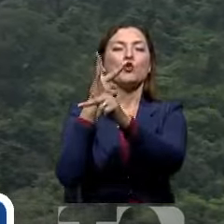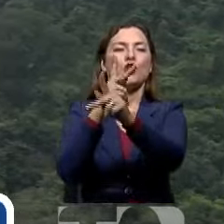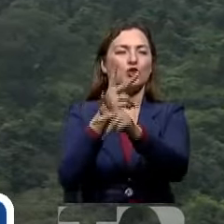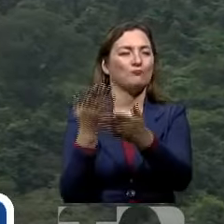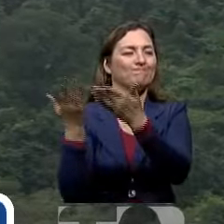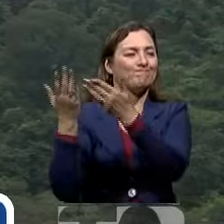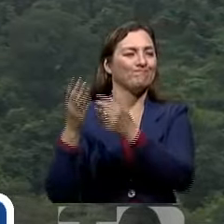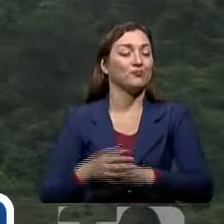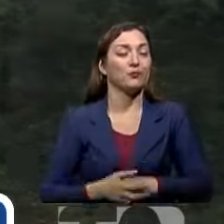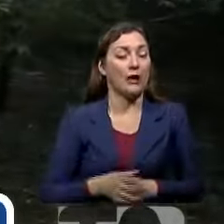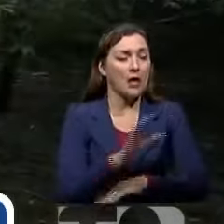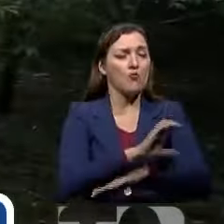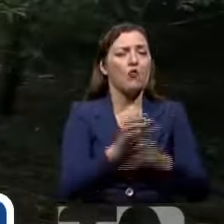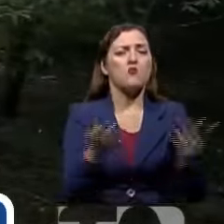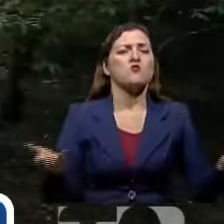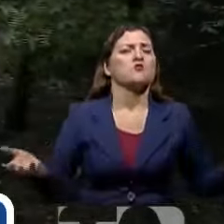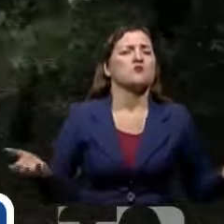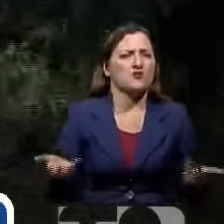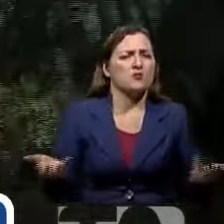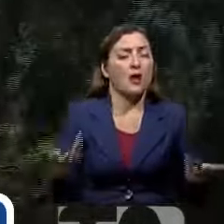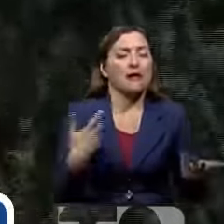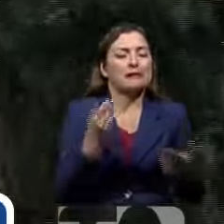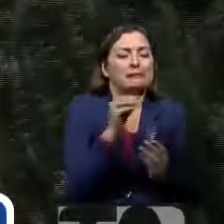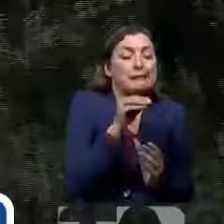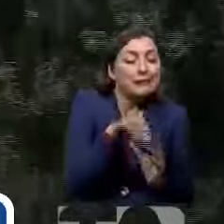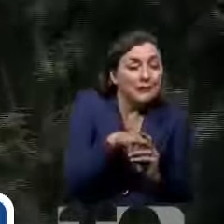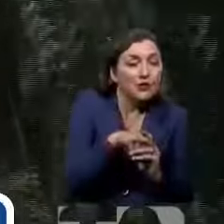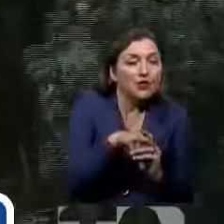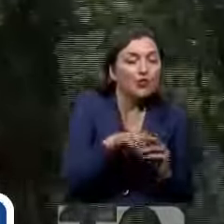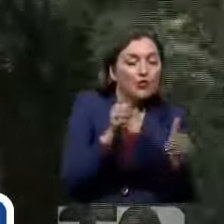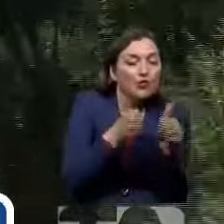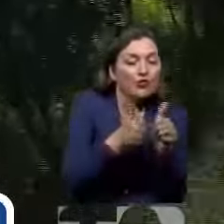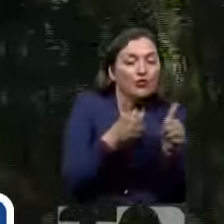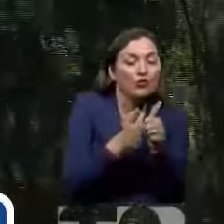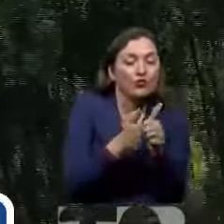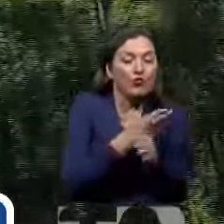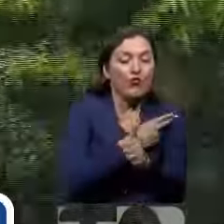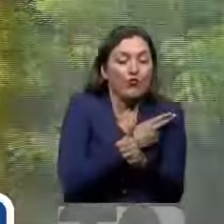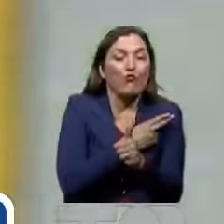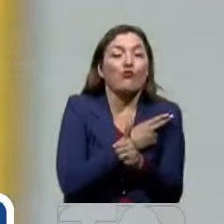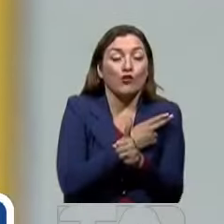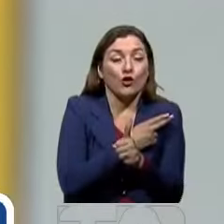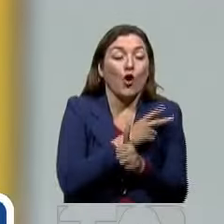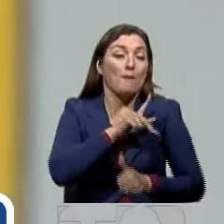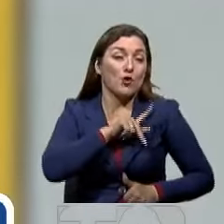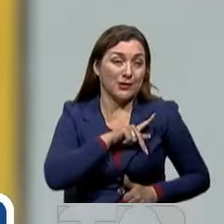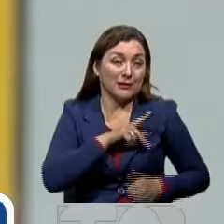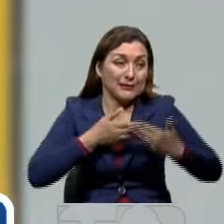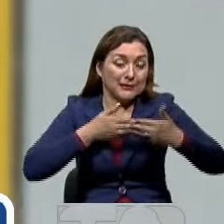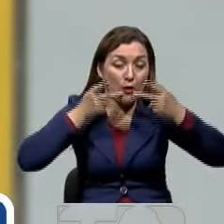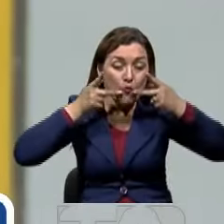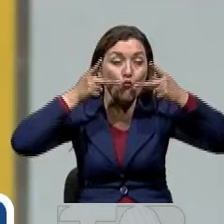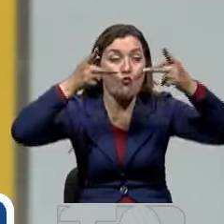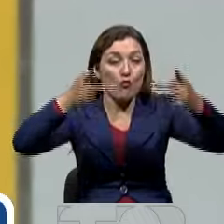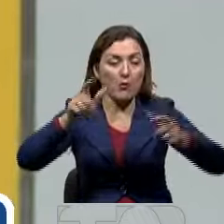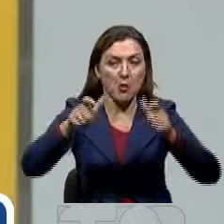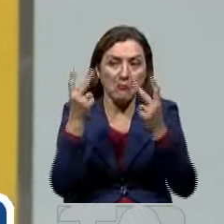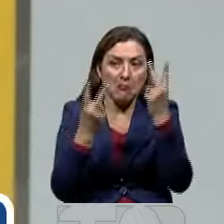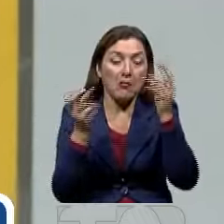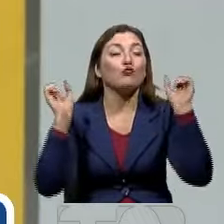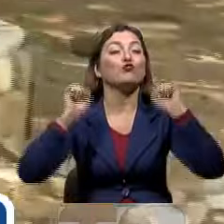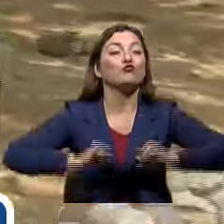Prosperina. Este bosque seco tropical se encuentra dentro y en los alrededores del ESPOL y nuevamente abrió sus puertas al público para que lo puedan